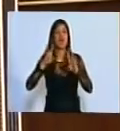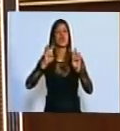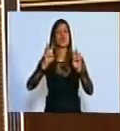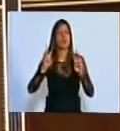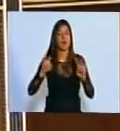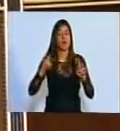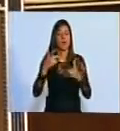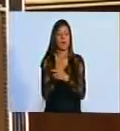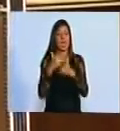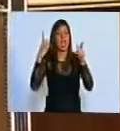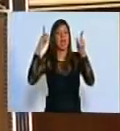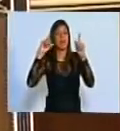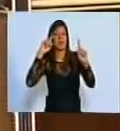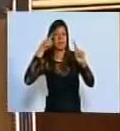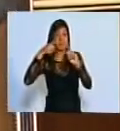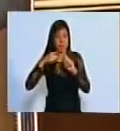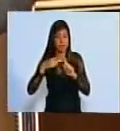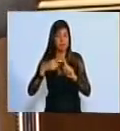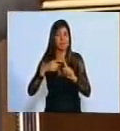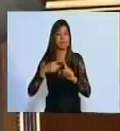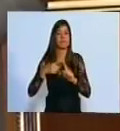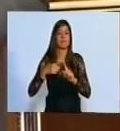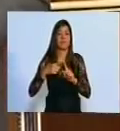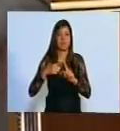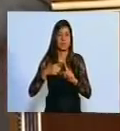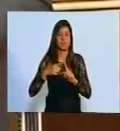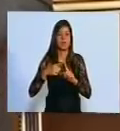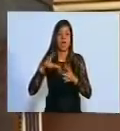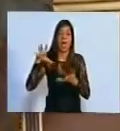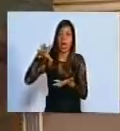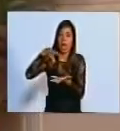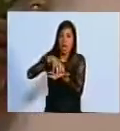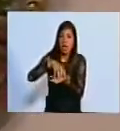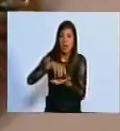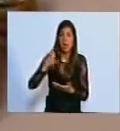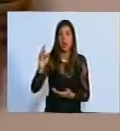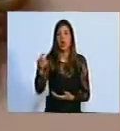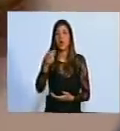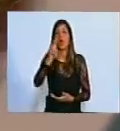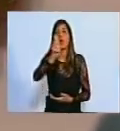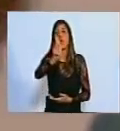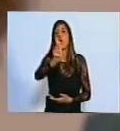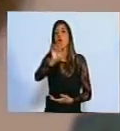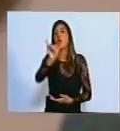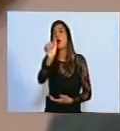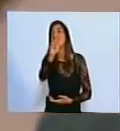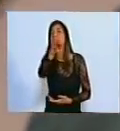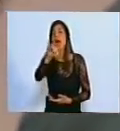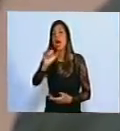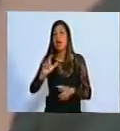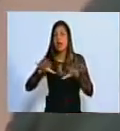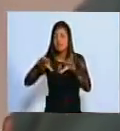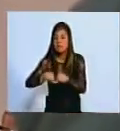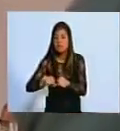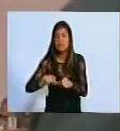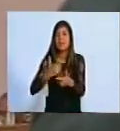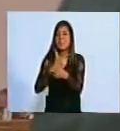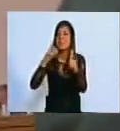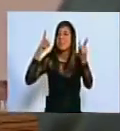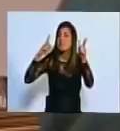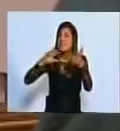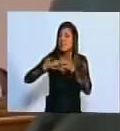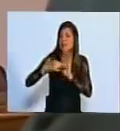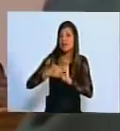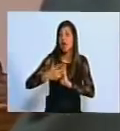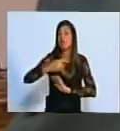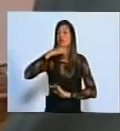emancipación. Y eso fue la conquista de Guayana. La conquista de Guayana fue un nuevo desencadenante histórico. La liberación de Guayana